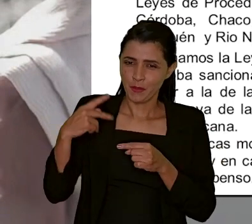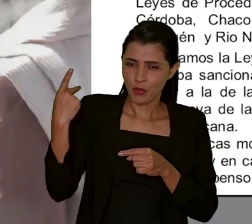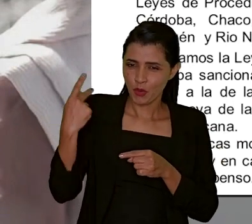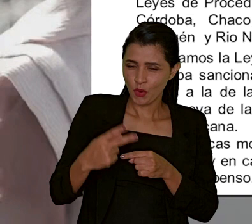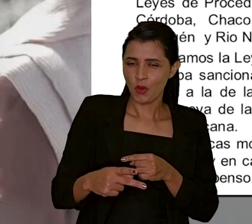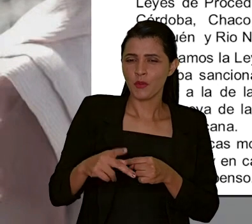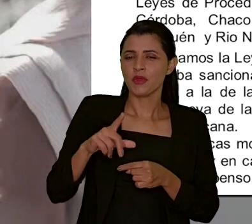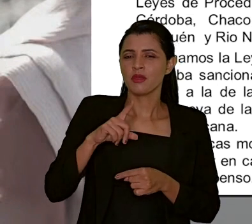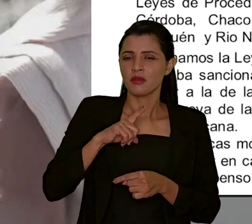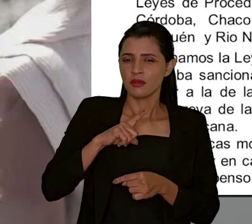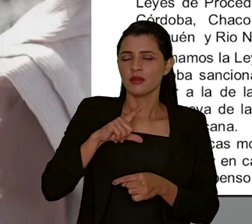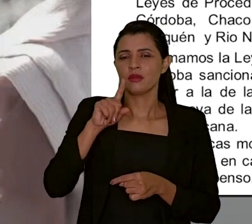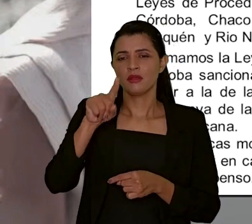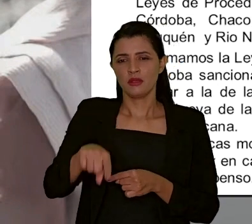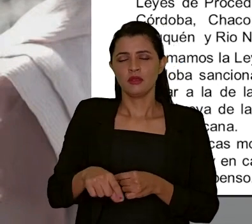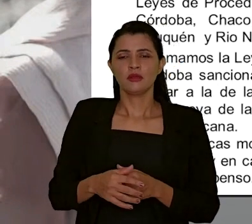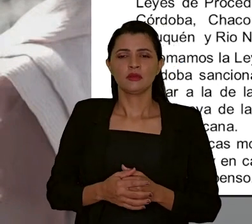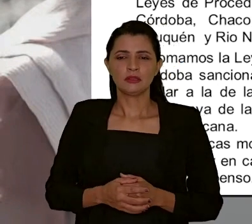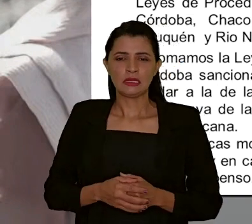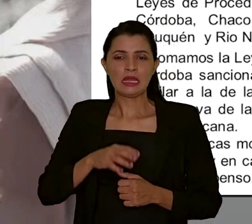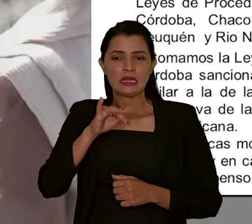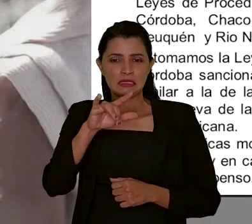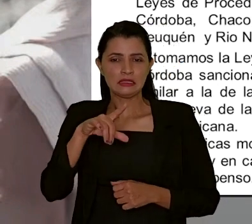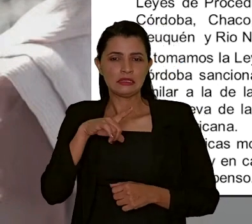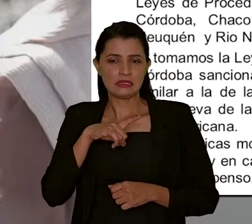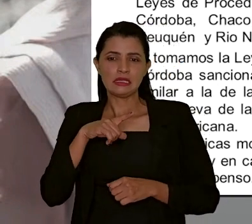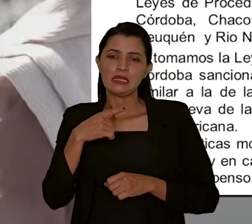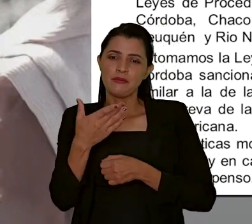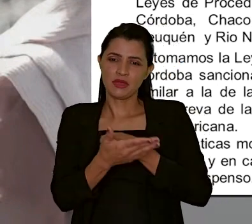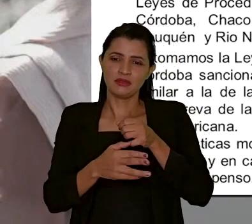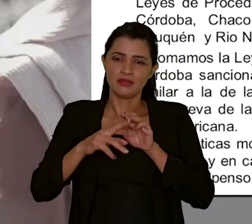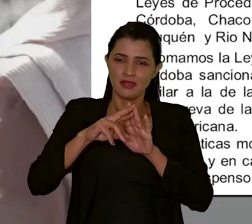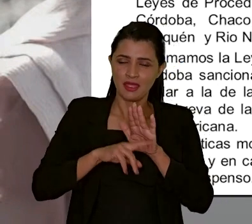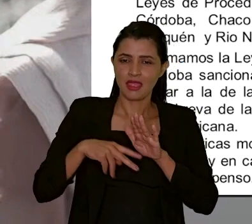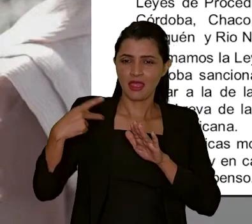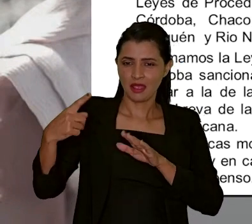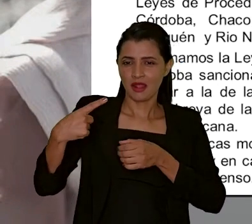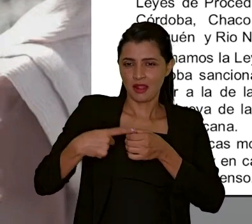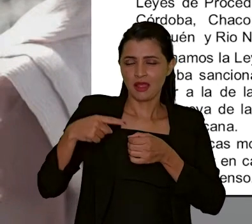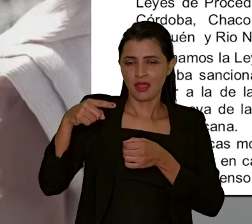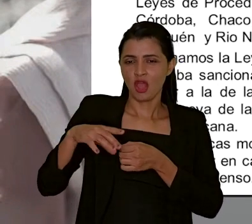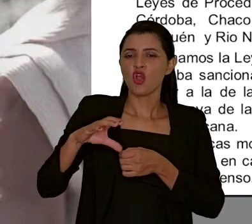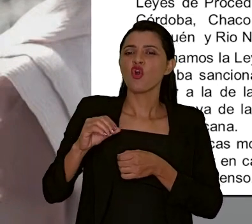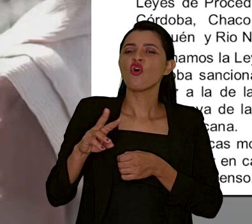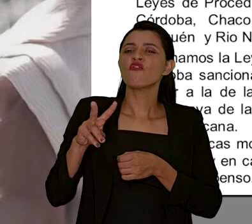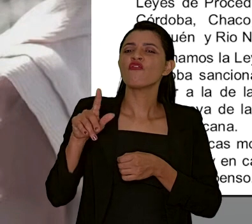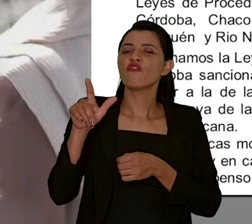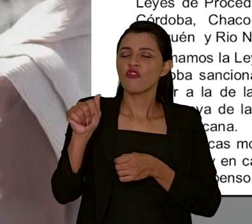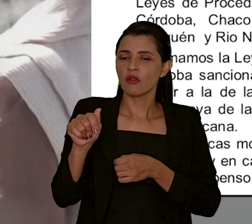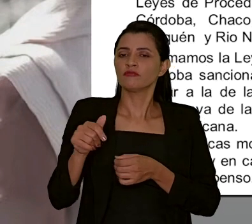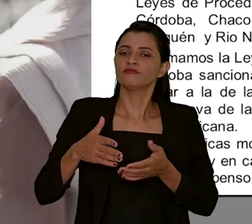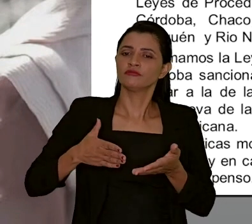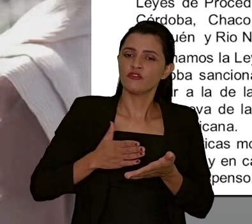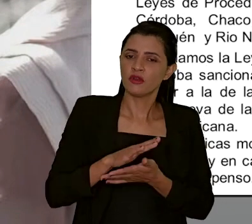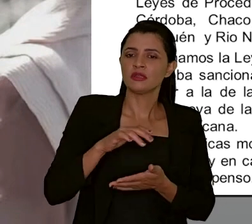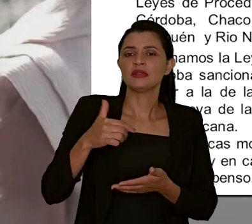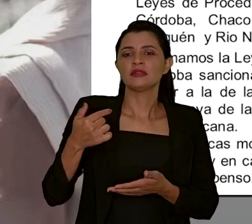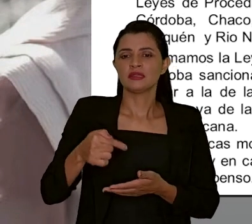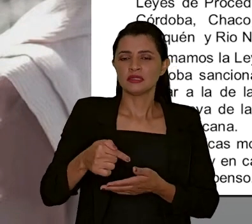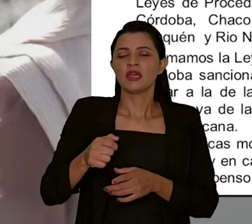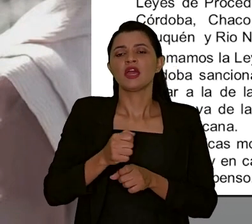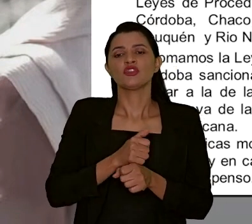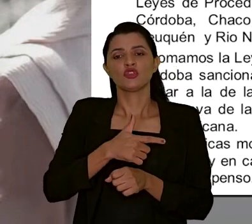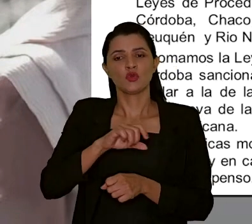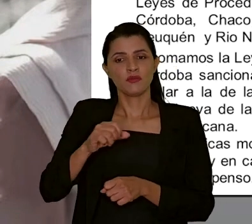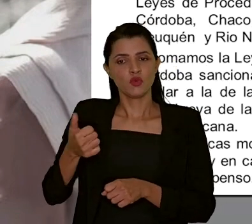Mendoza, Neuquén y Río Negro. Si tomamos la ley de procedimiento de la provincia de Córdoba, sancionada el 26 de diciembre de